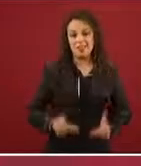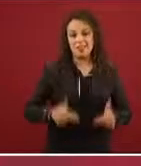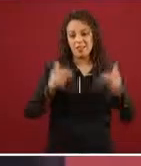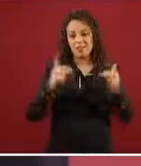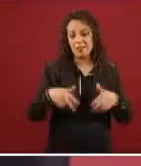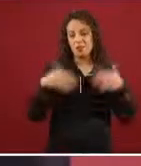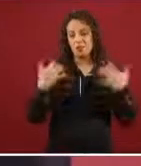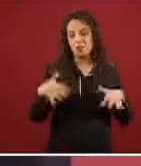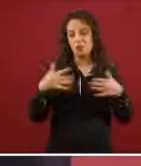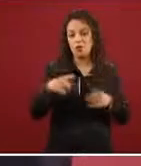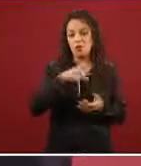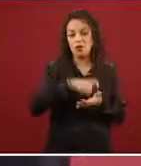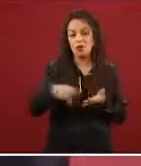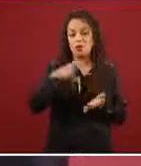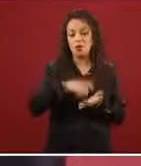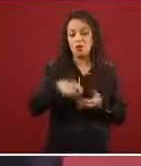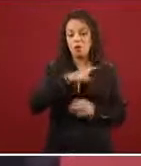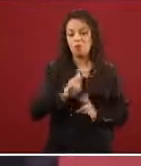de fertilizante.